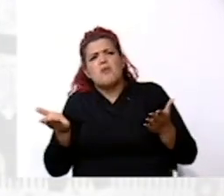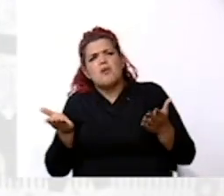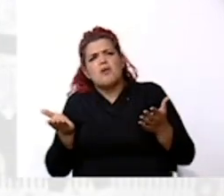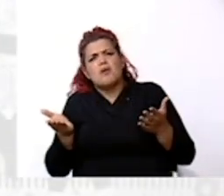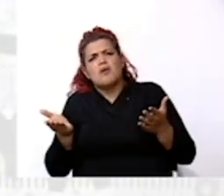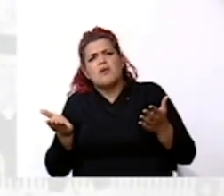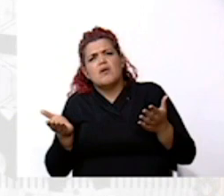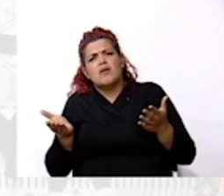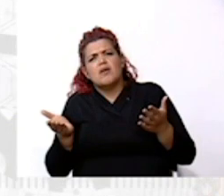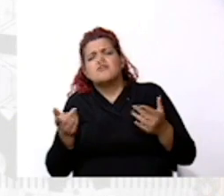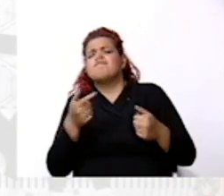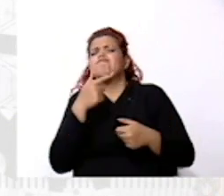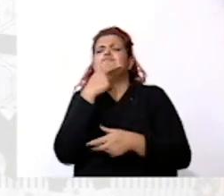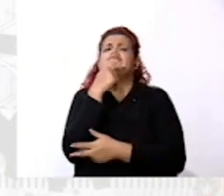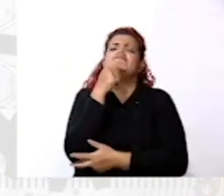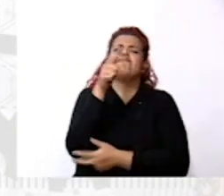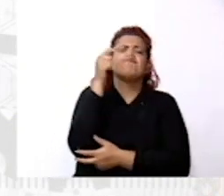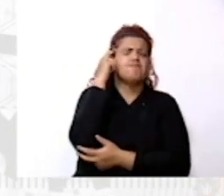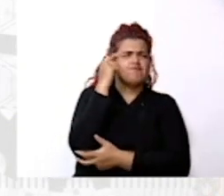Ajá,